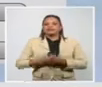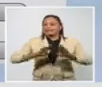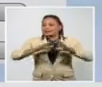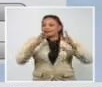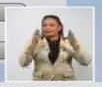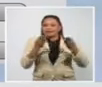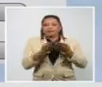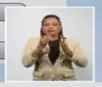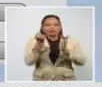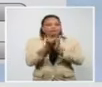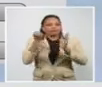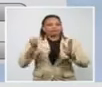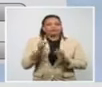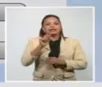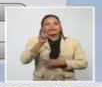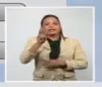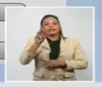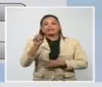diagnosticado